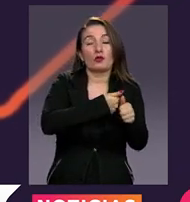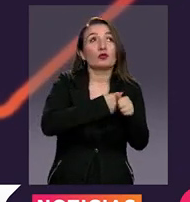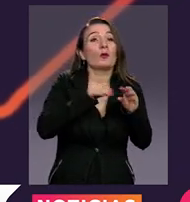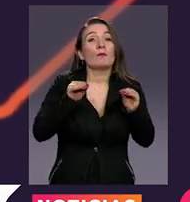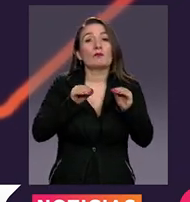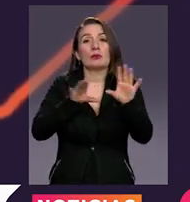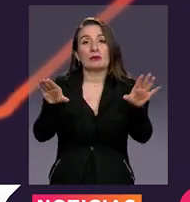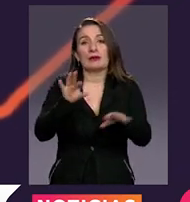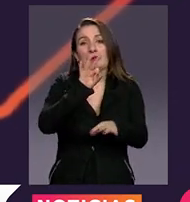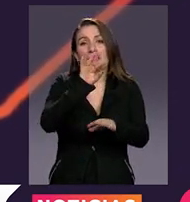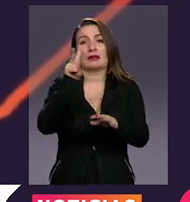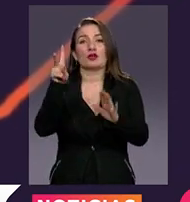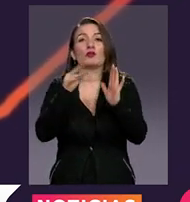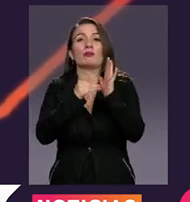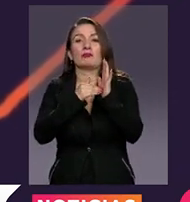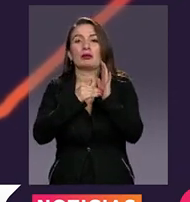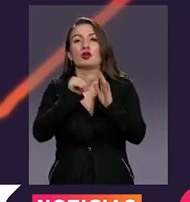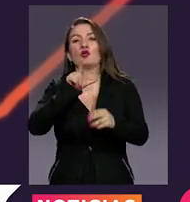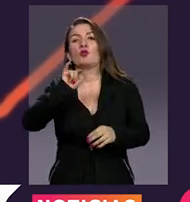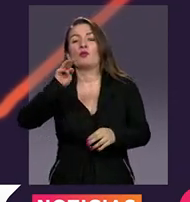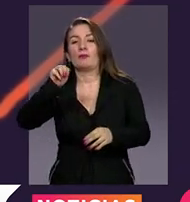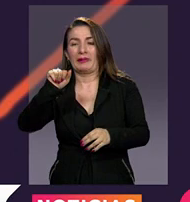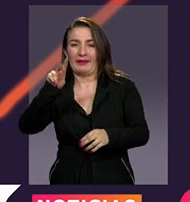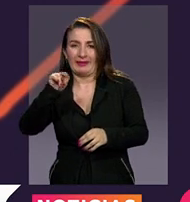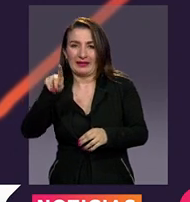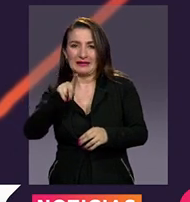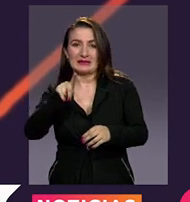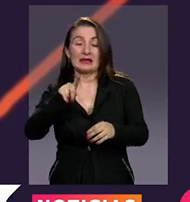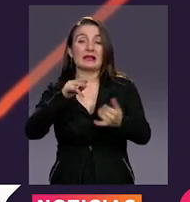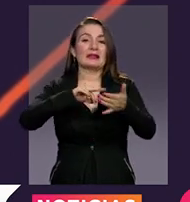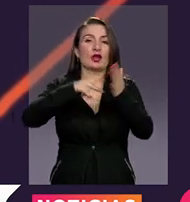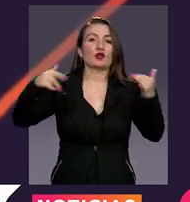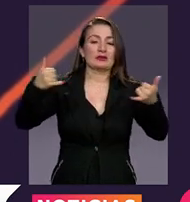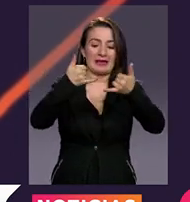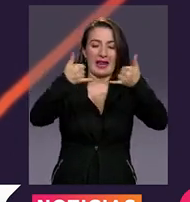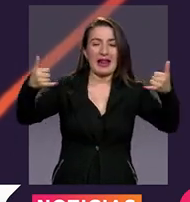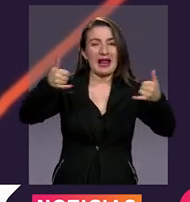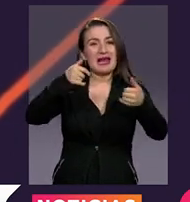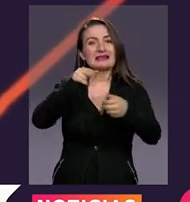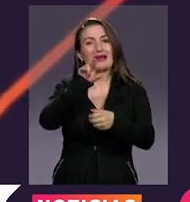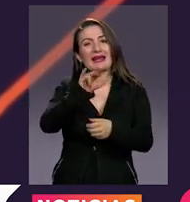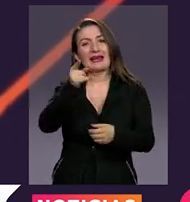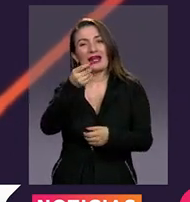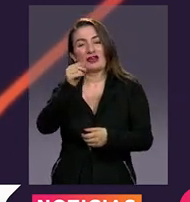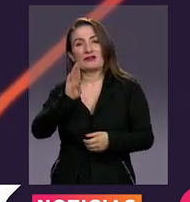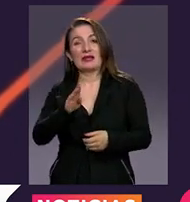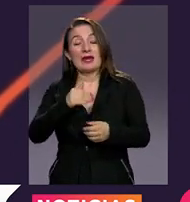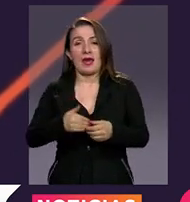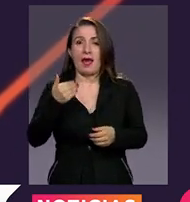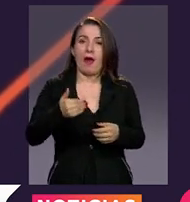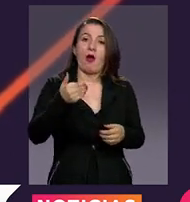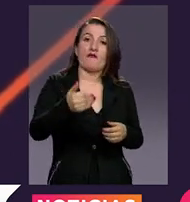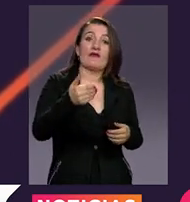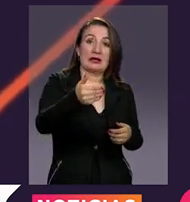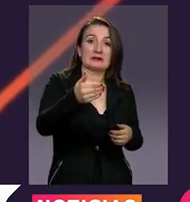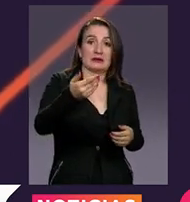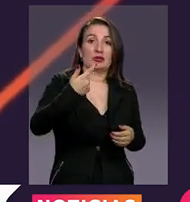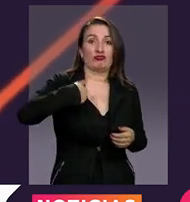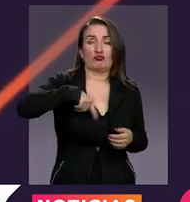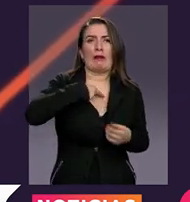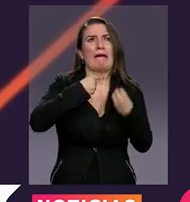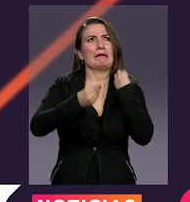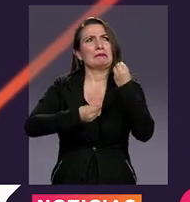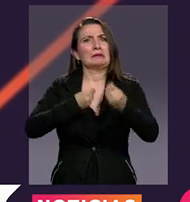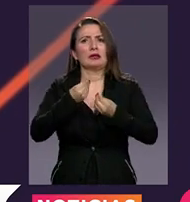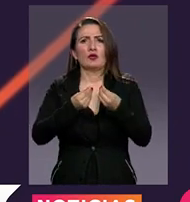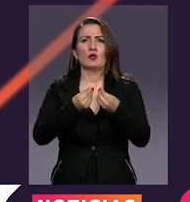proyectores de 32.000 lúmenes. Tecnología láser RGB. Es entonces un avance impresionante para el planetario que